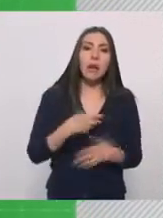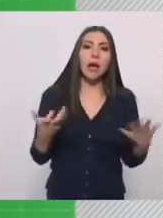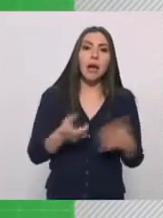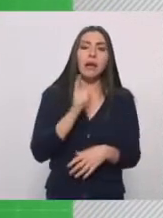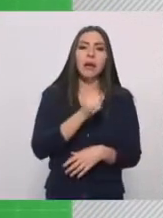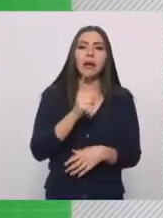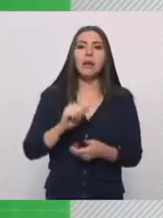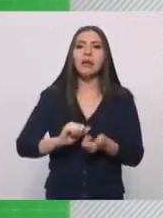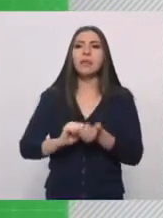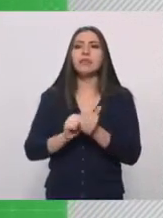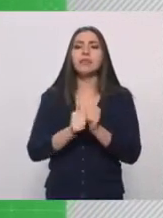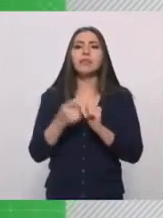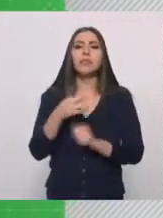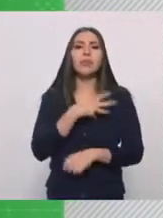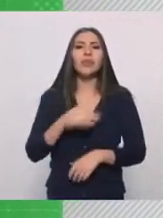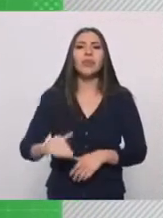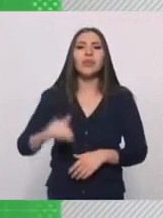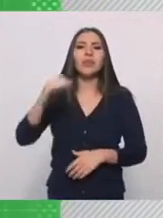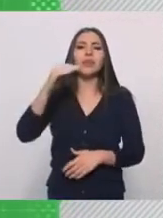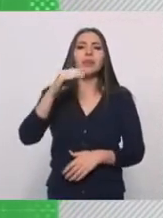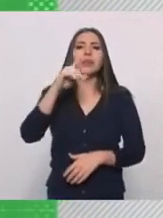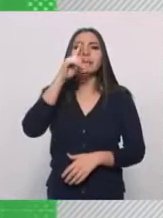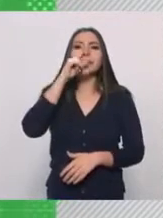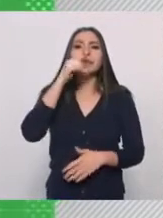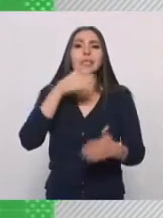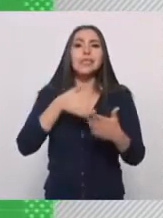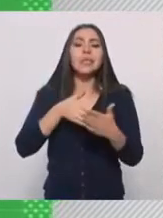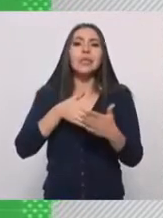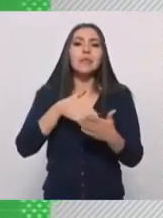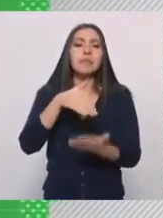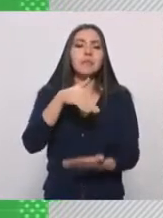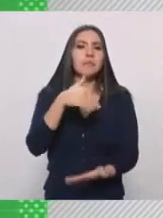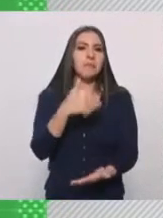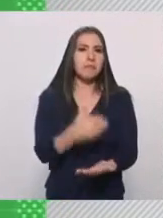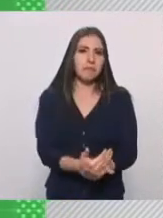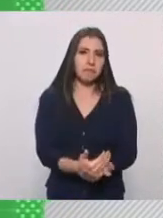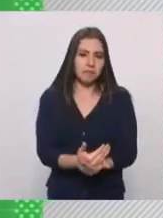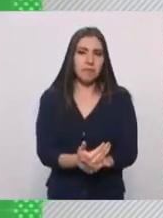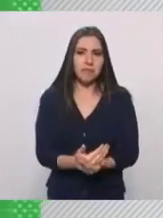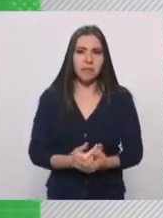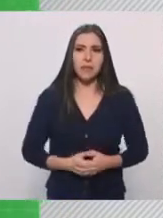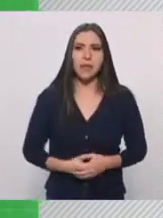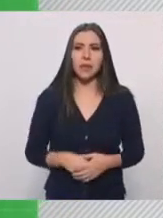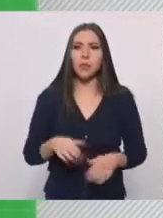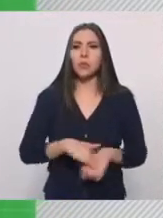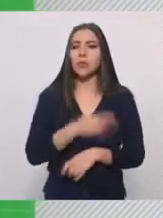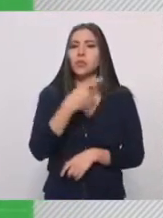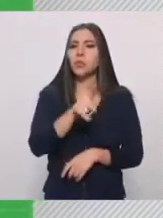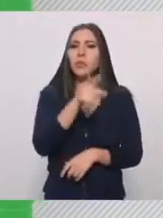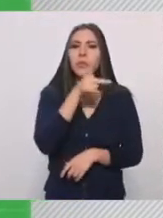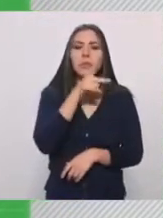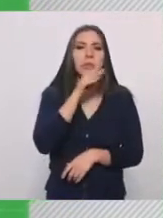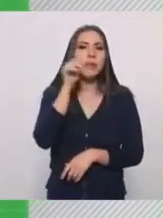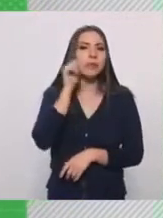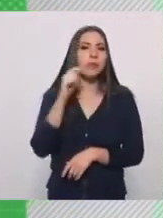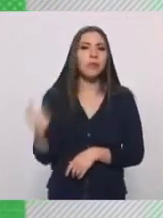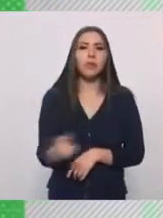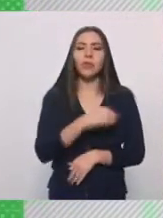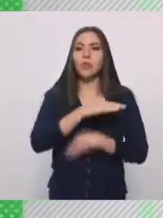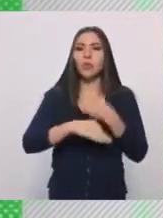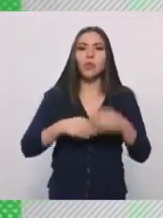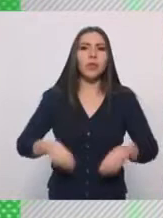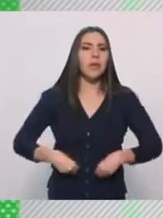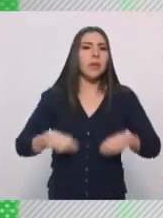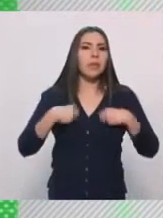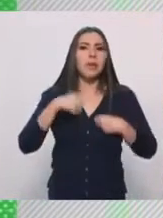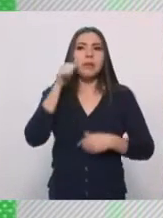efectivamente se termina frenando como hijo, ¿no? Claro. O sea, sí, los padres están ahí presentes en todo a lo largo de nuestra vida, ¿no? No importa lo grandes